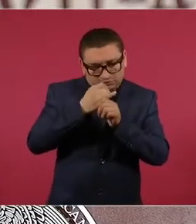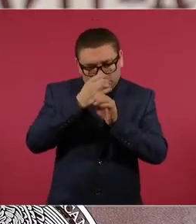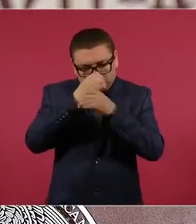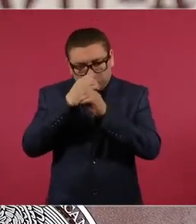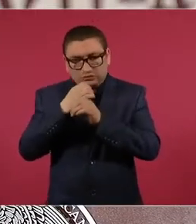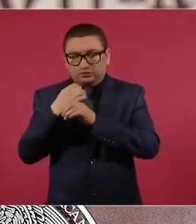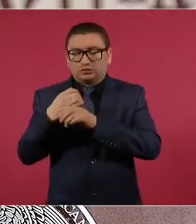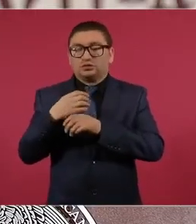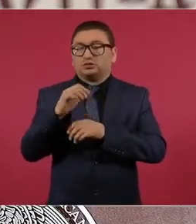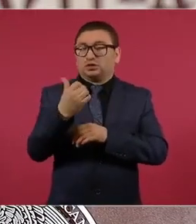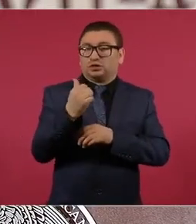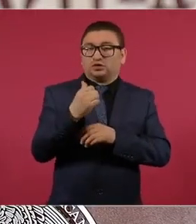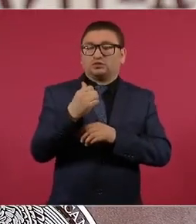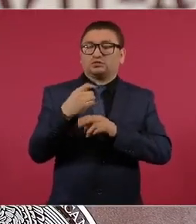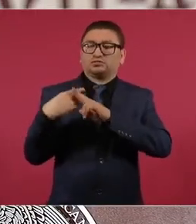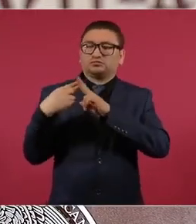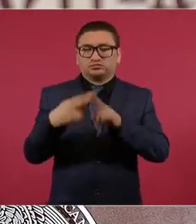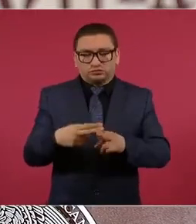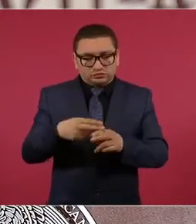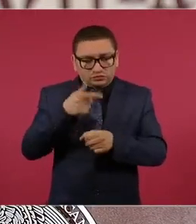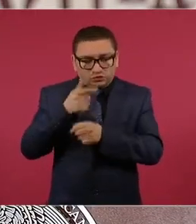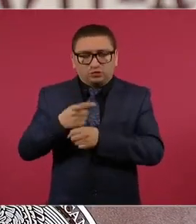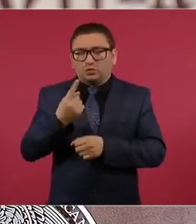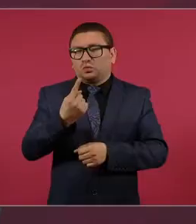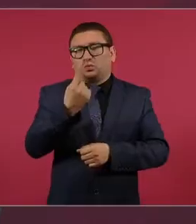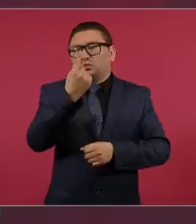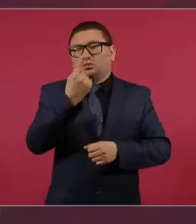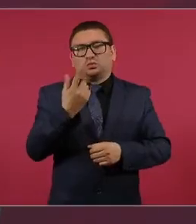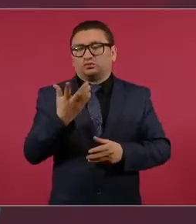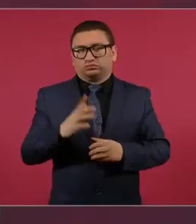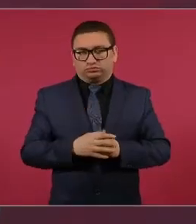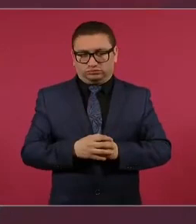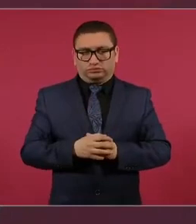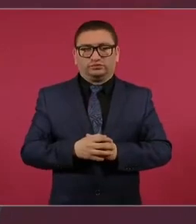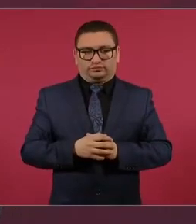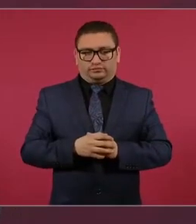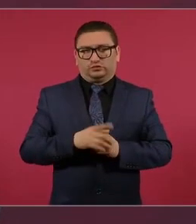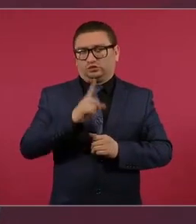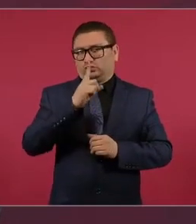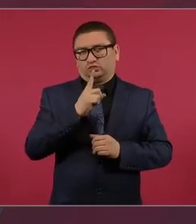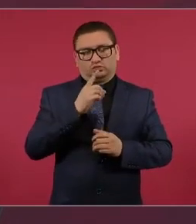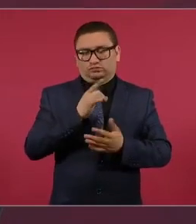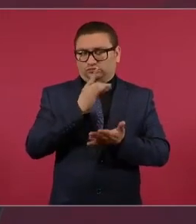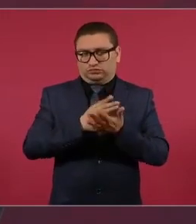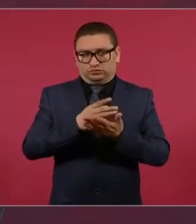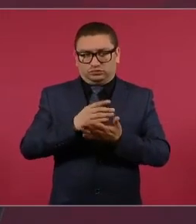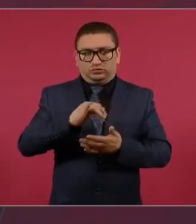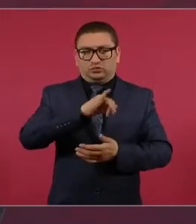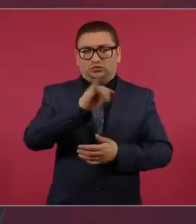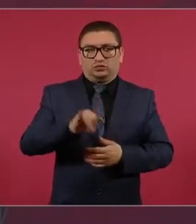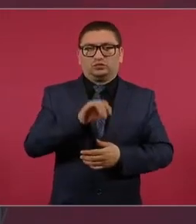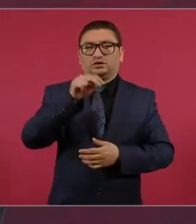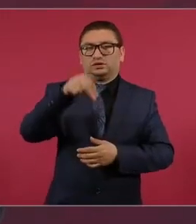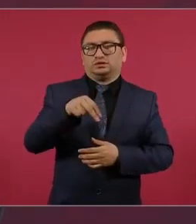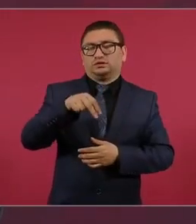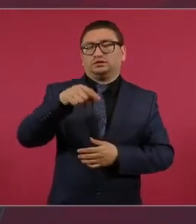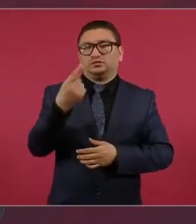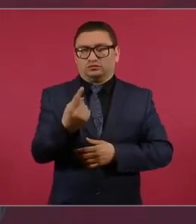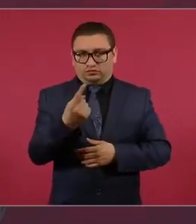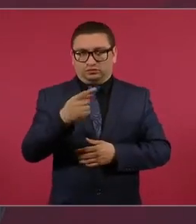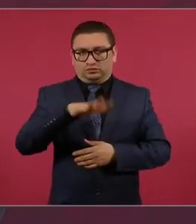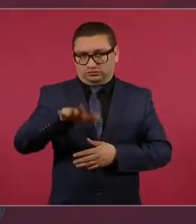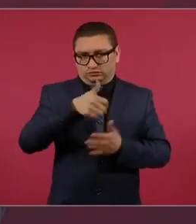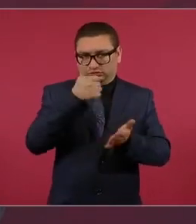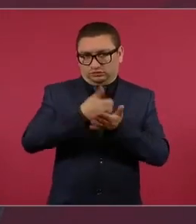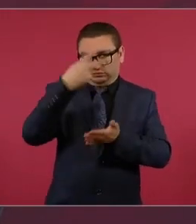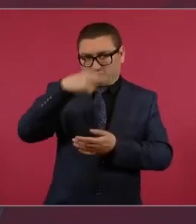de agosto a la fecha eh hemos encontrado una una un caso de esta variante tn1 aquí en la Ciudad